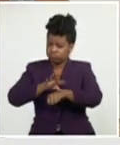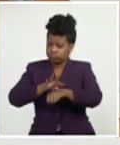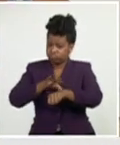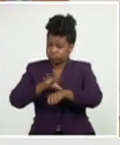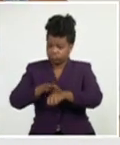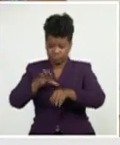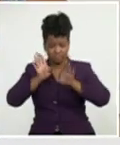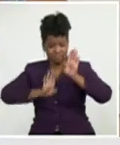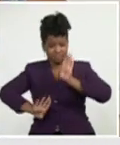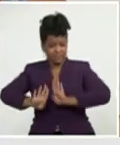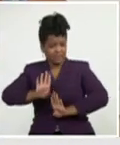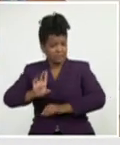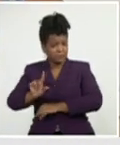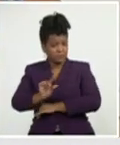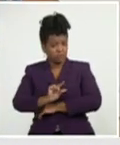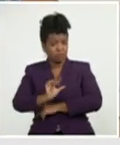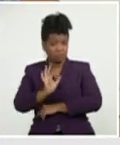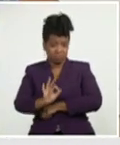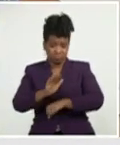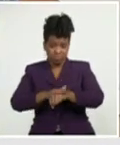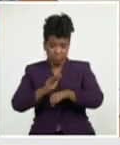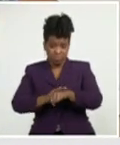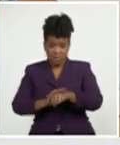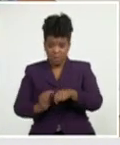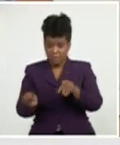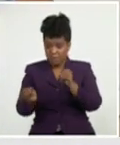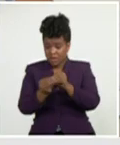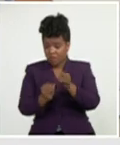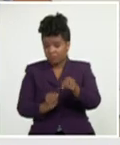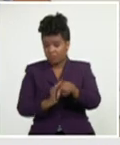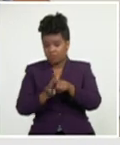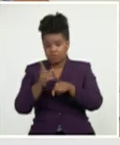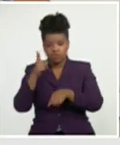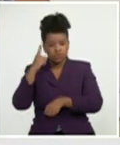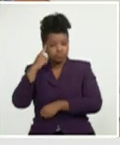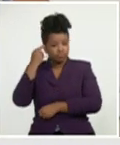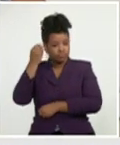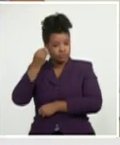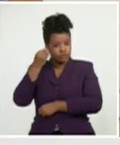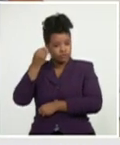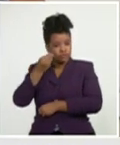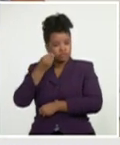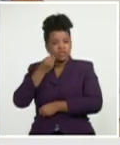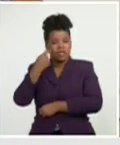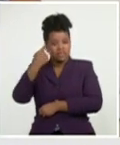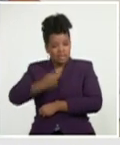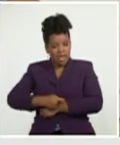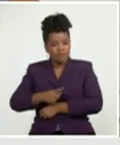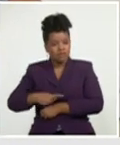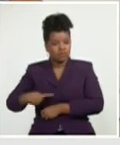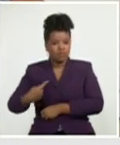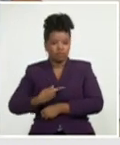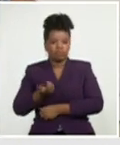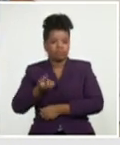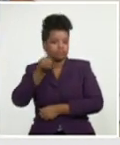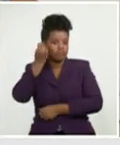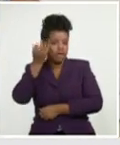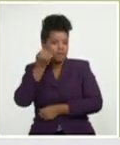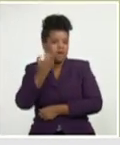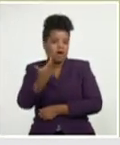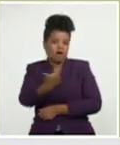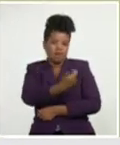como consecuencia de ella, pensamos que la formulación más simple era la que debíamos apostar al convaleciente, con idea